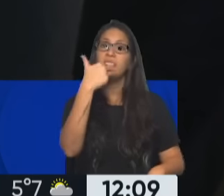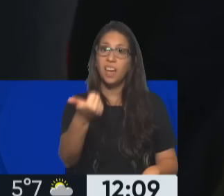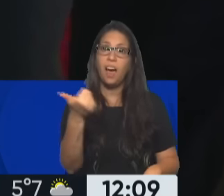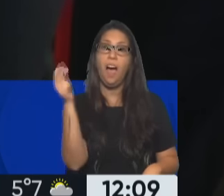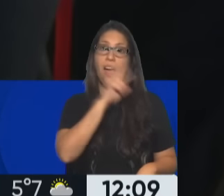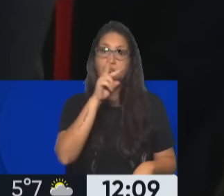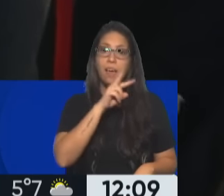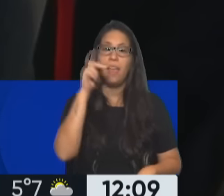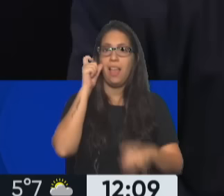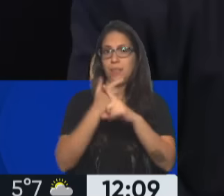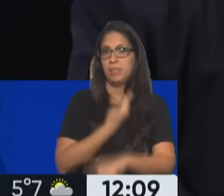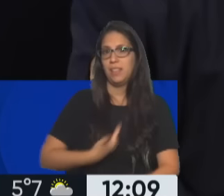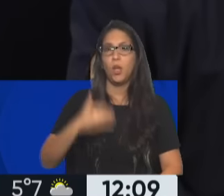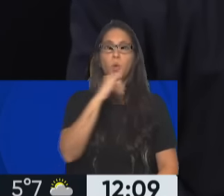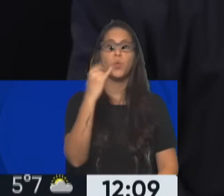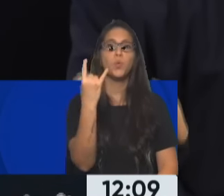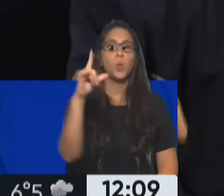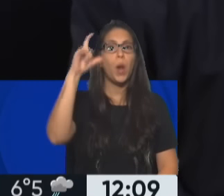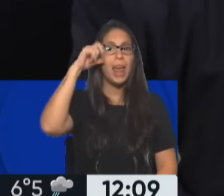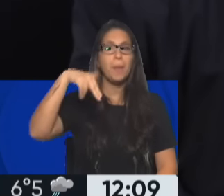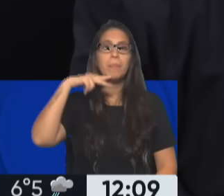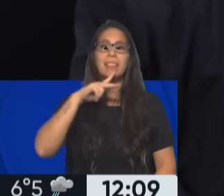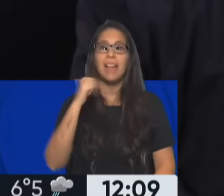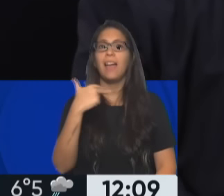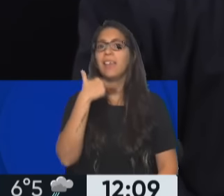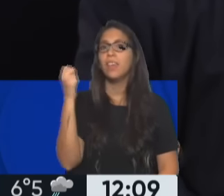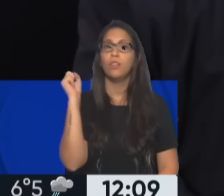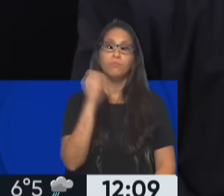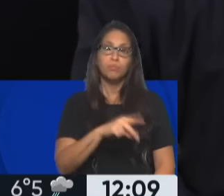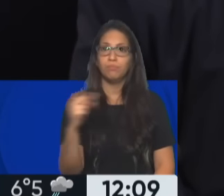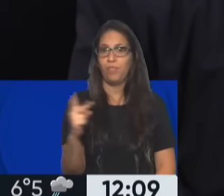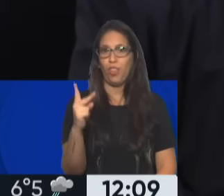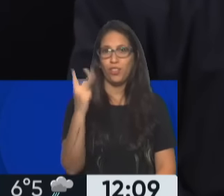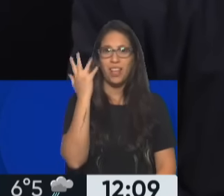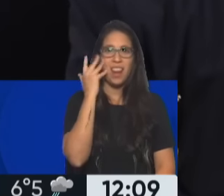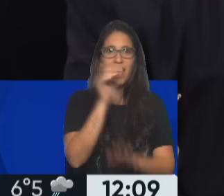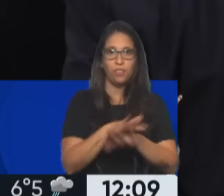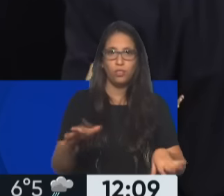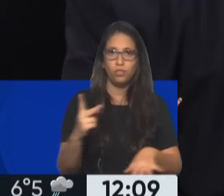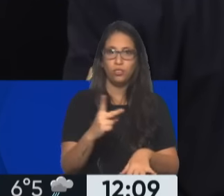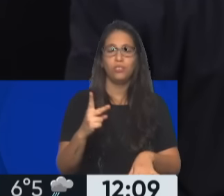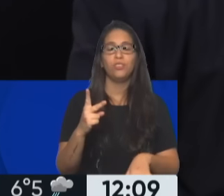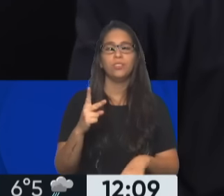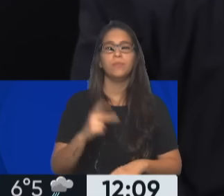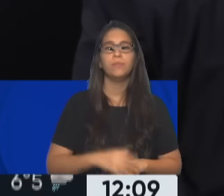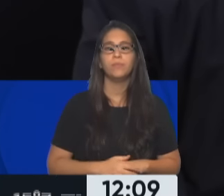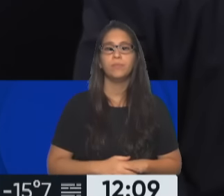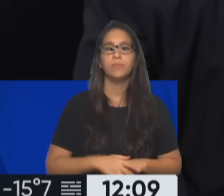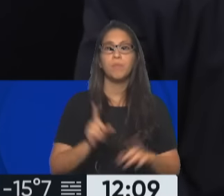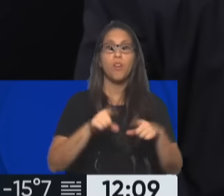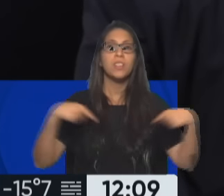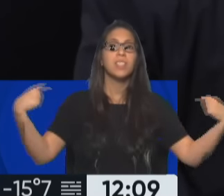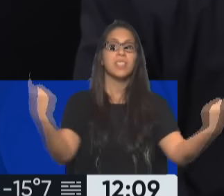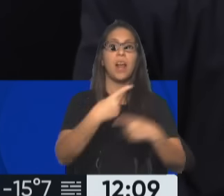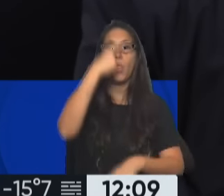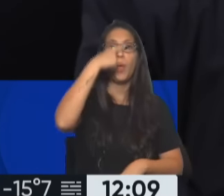del expresidente, a Zulemita Menem, acompañada por sus hijos, es decir, los nietos del exmandatario de Carlos Menem, en el Salón de los Bustos,